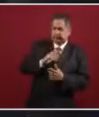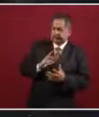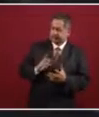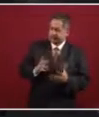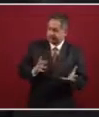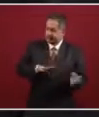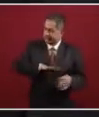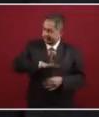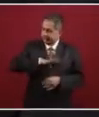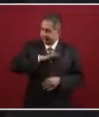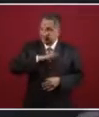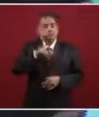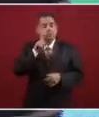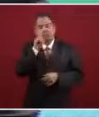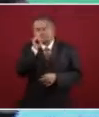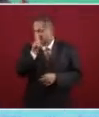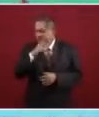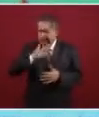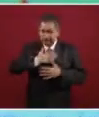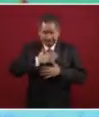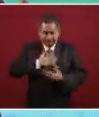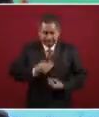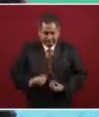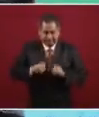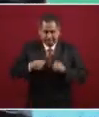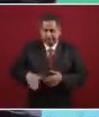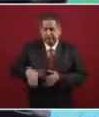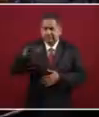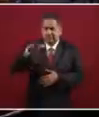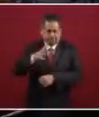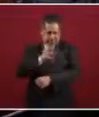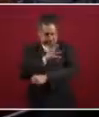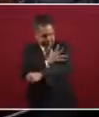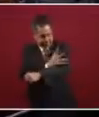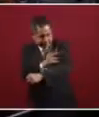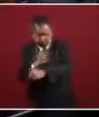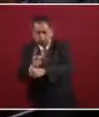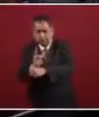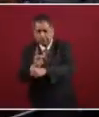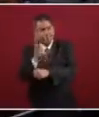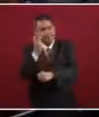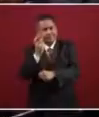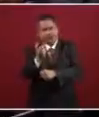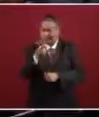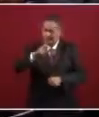¿Saben qué es lo que estimo más importante en mi vida? La honestidad.